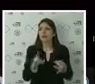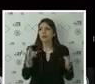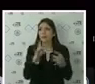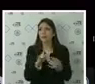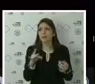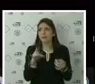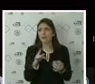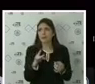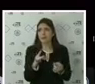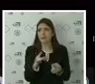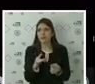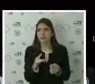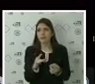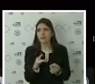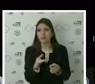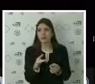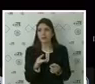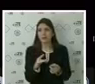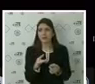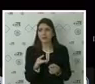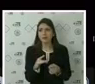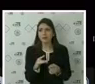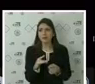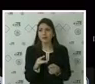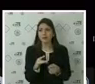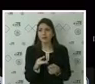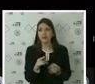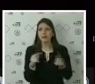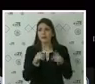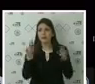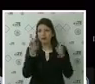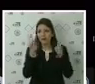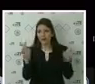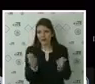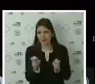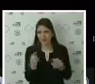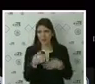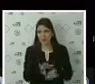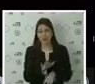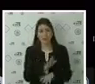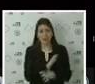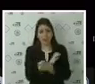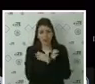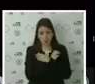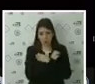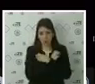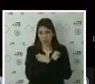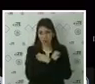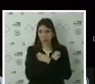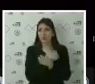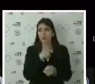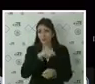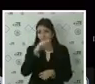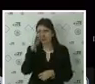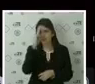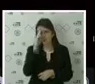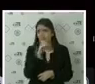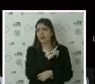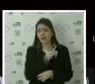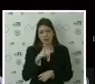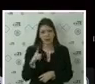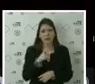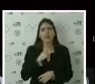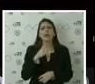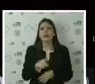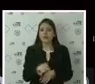que en el tema de educación coincido en que se tiene que tener